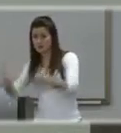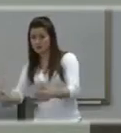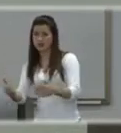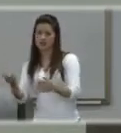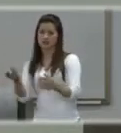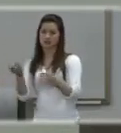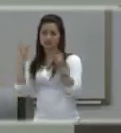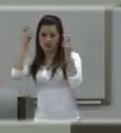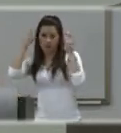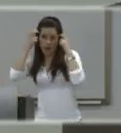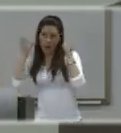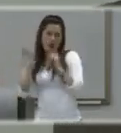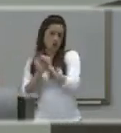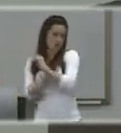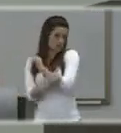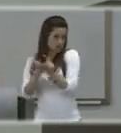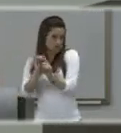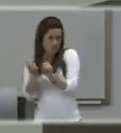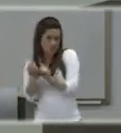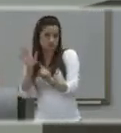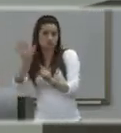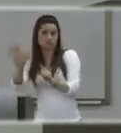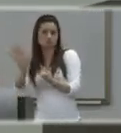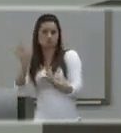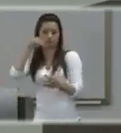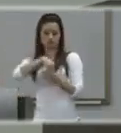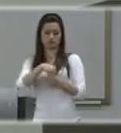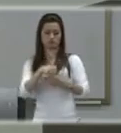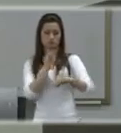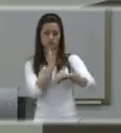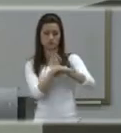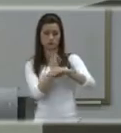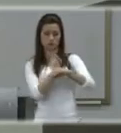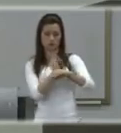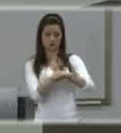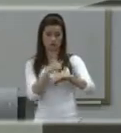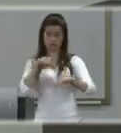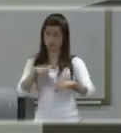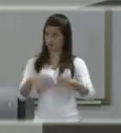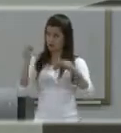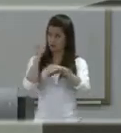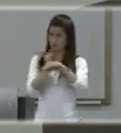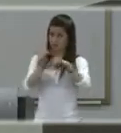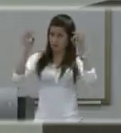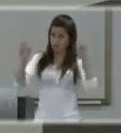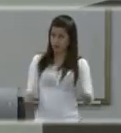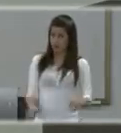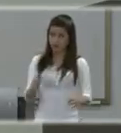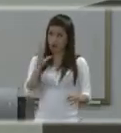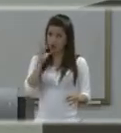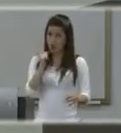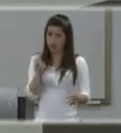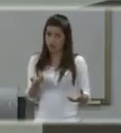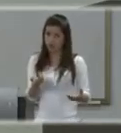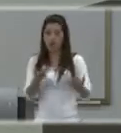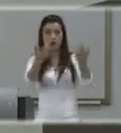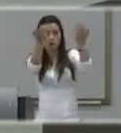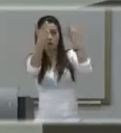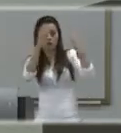psicosocial, están en instituciones que no son consideradas instituciones de educación formal y, por tanto, esa obligación no les